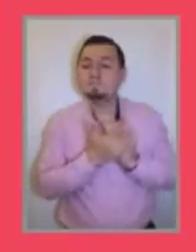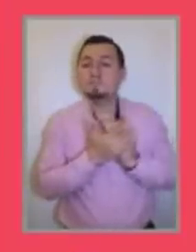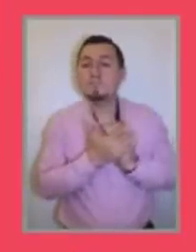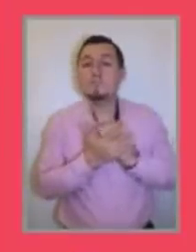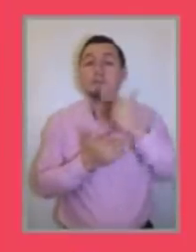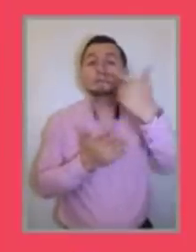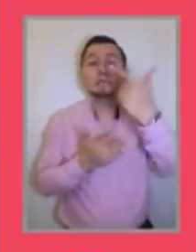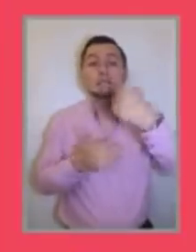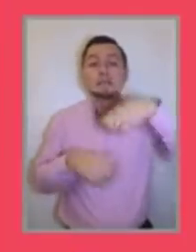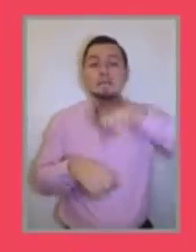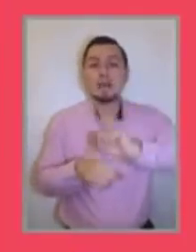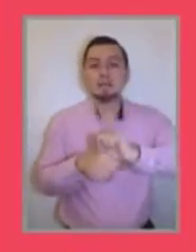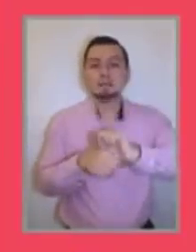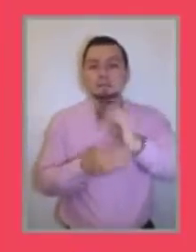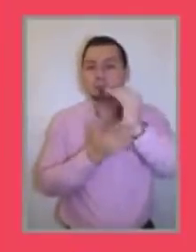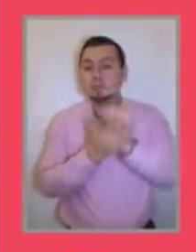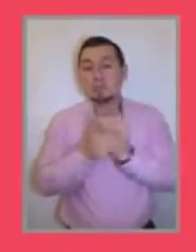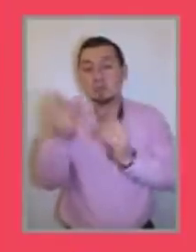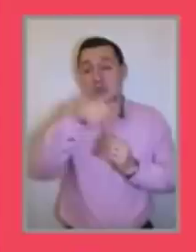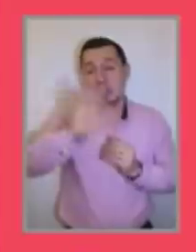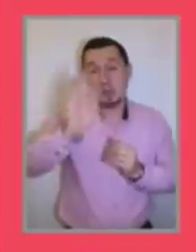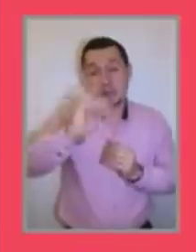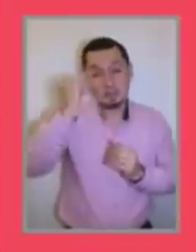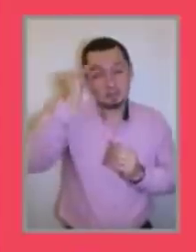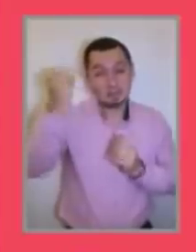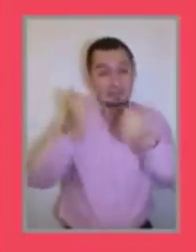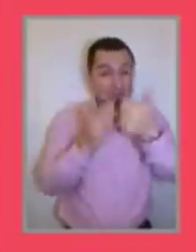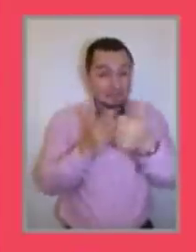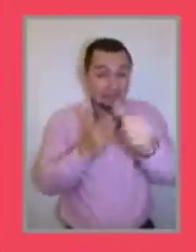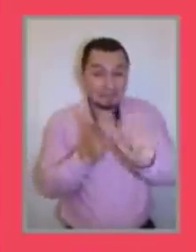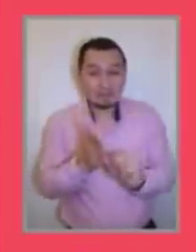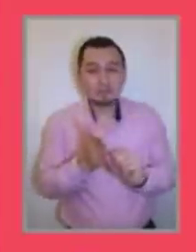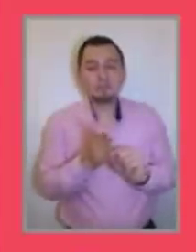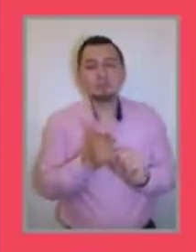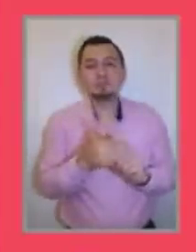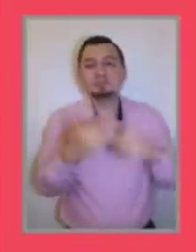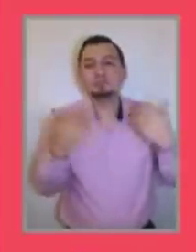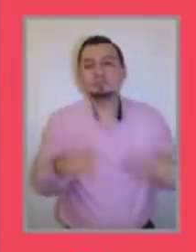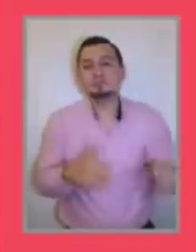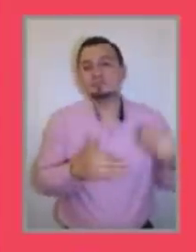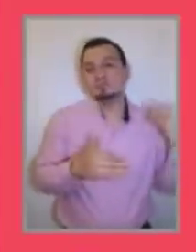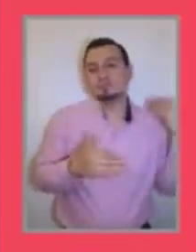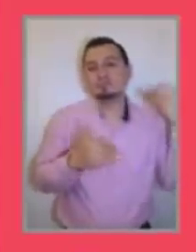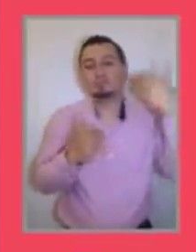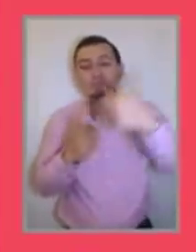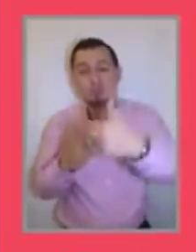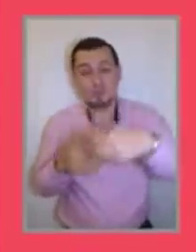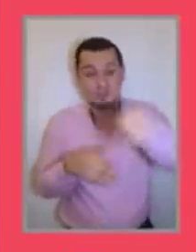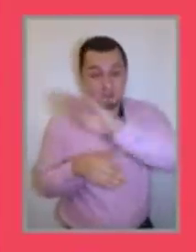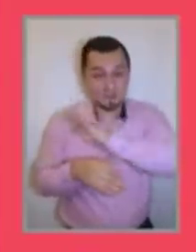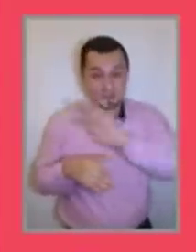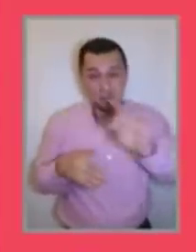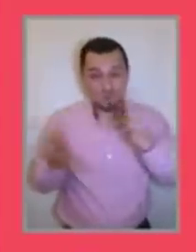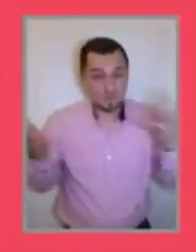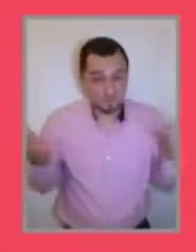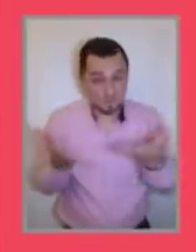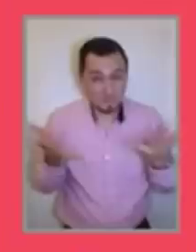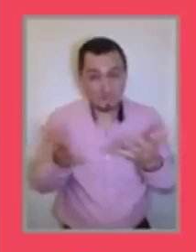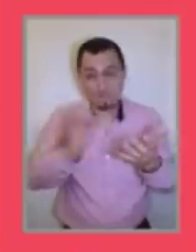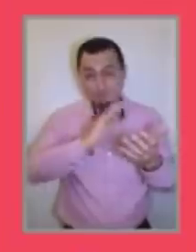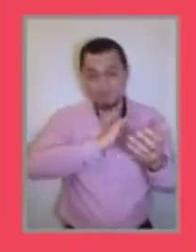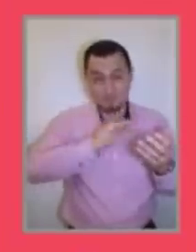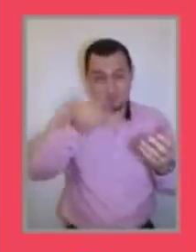7 semanas. Imaginen ahora que tenemos 6 meses el efecto que esto puede llevar. Esto sin mencionar que también